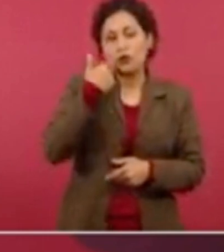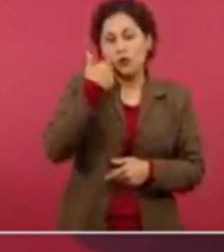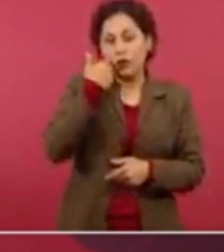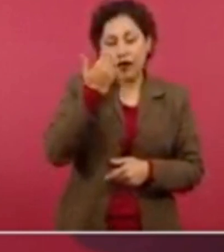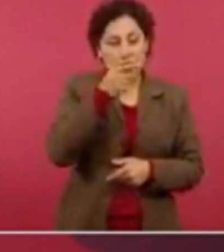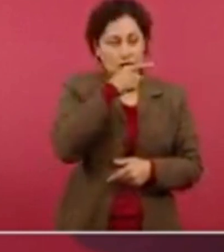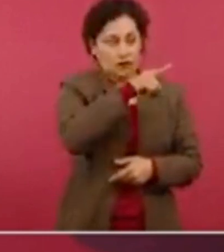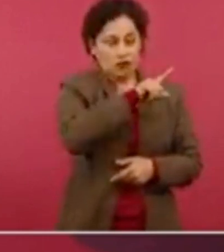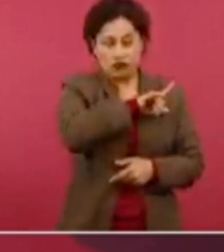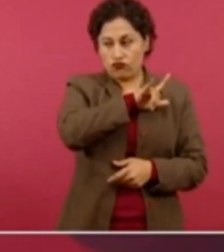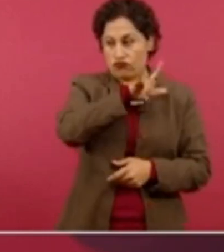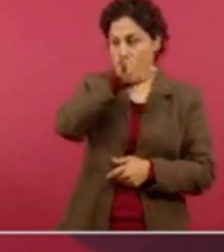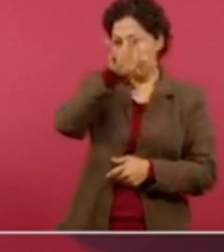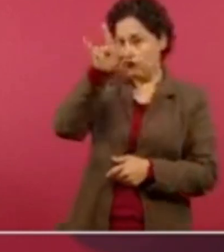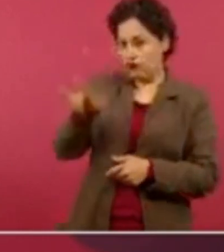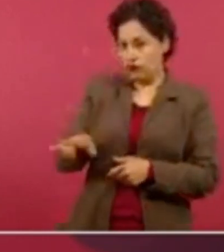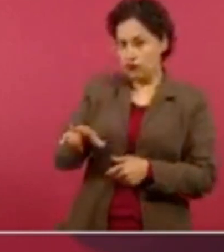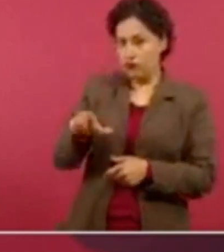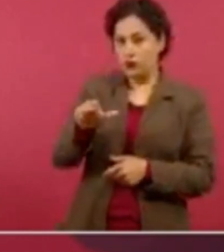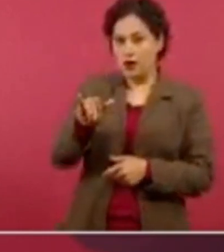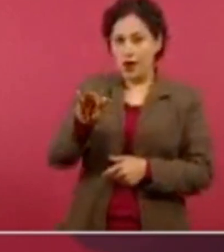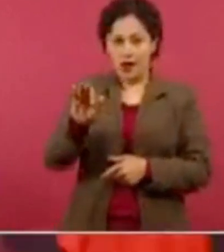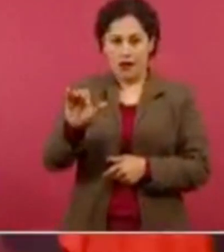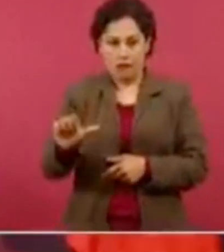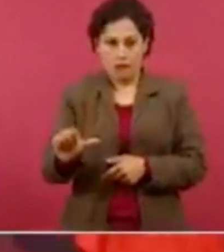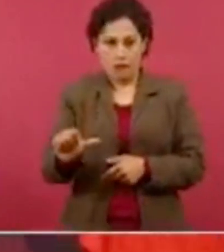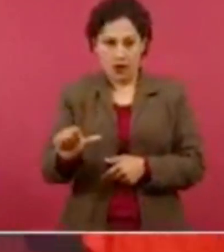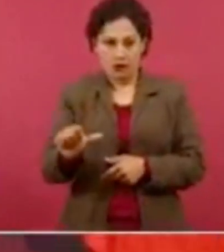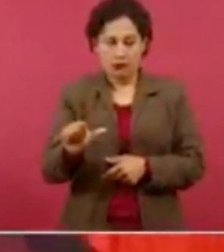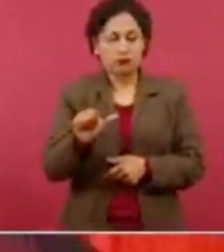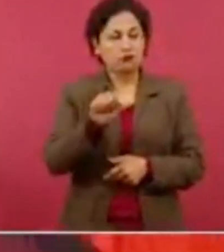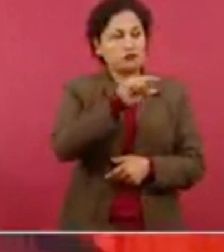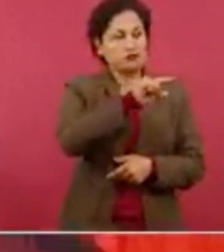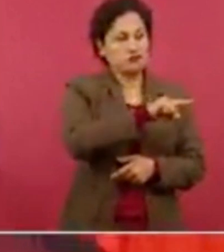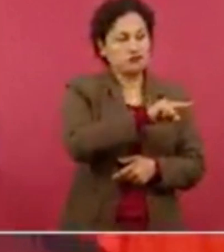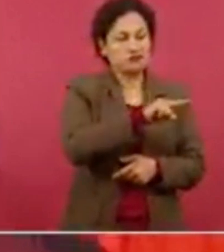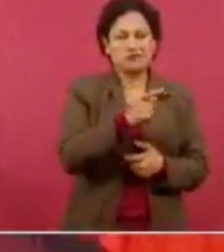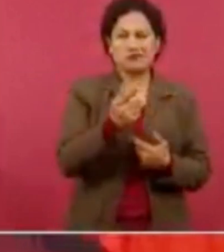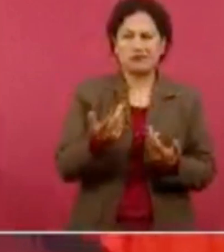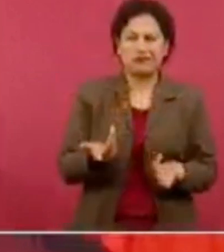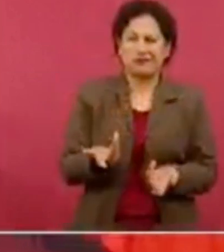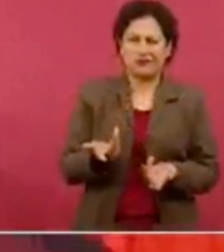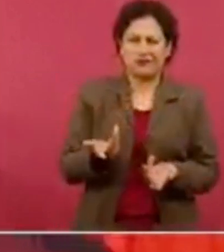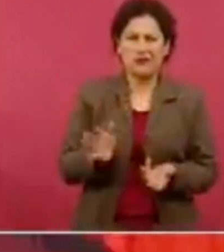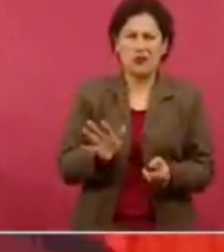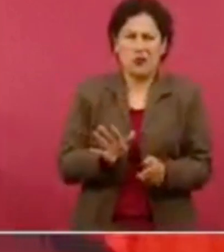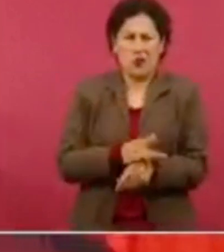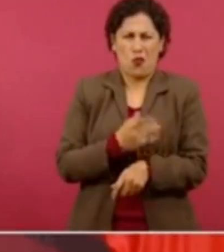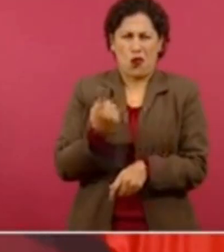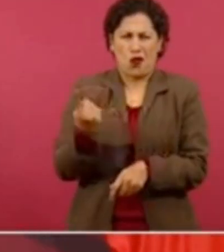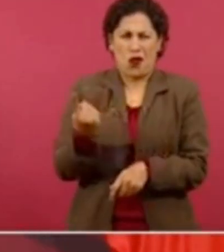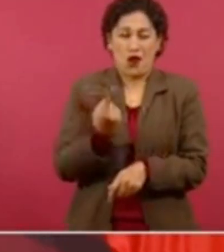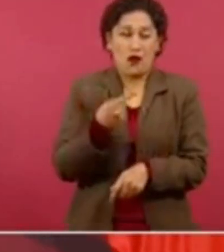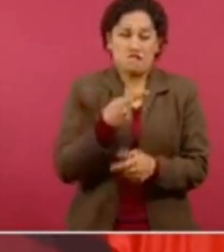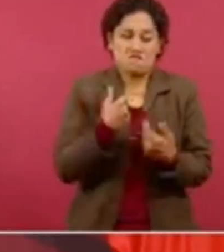aterrizara su avión en el aeropuerto Felipe Ángeles, que no entendía bien el por qué,